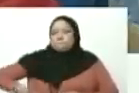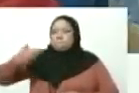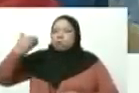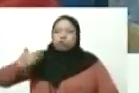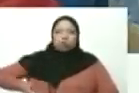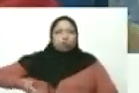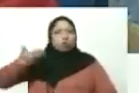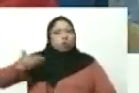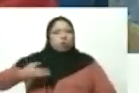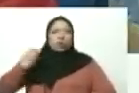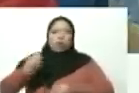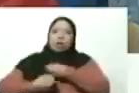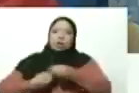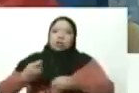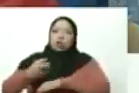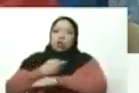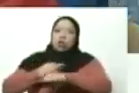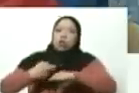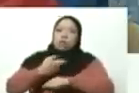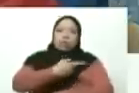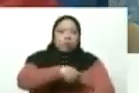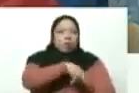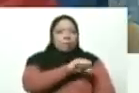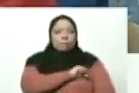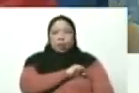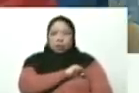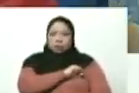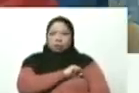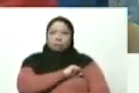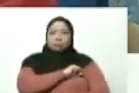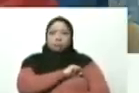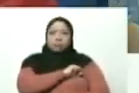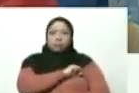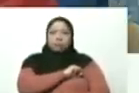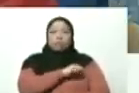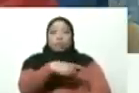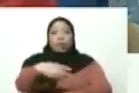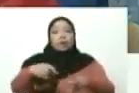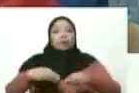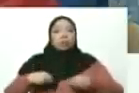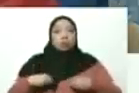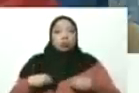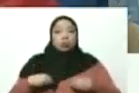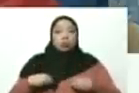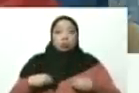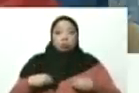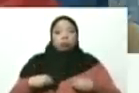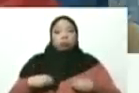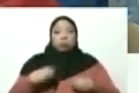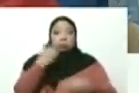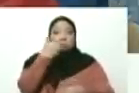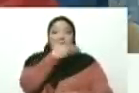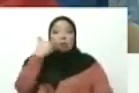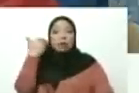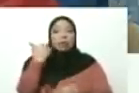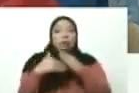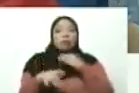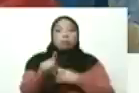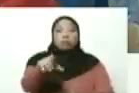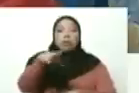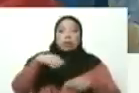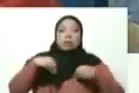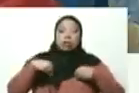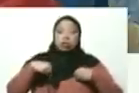hecho el gobierno del reino de españa de acreditar lo que nosotros hemos enviado y